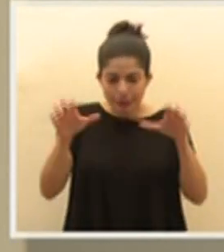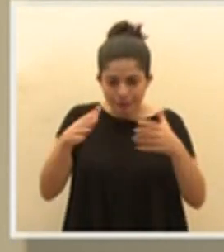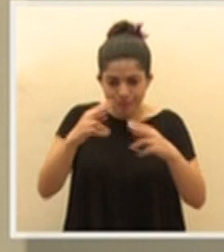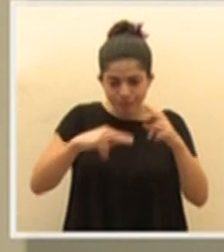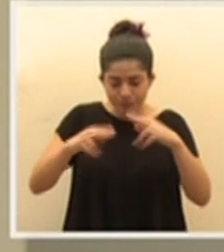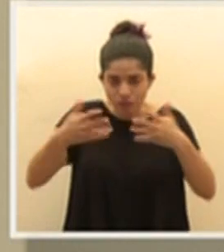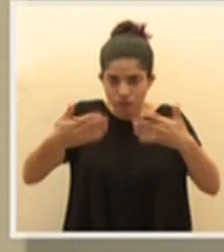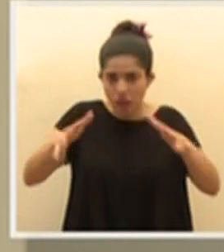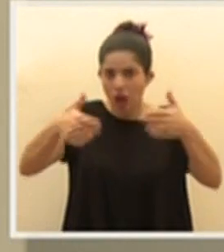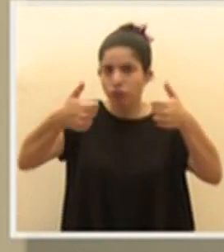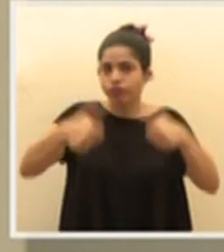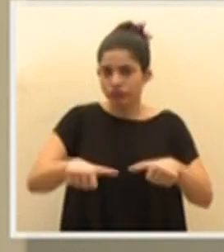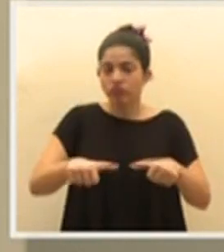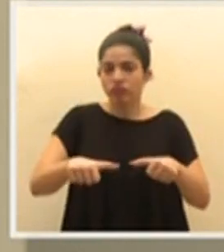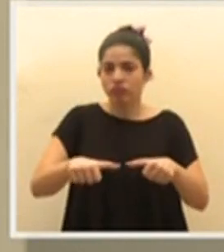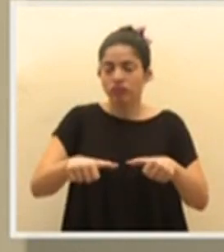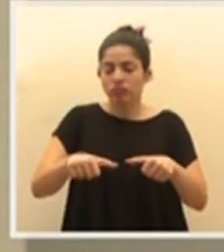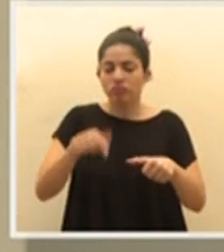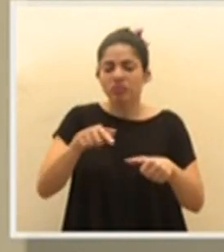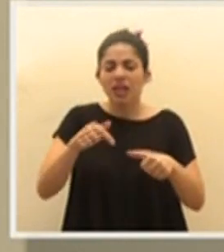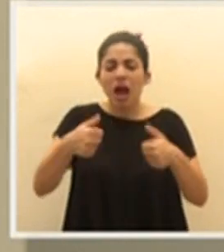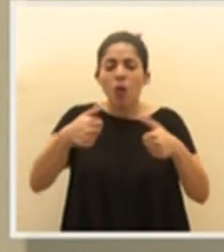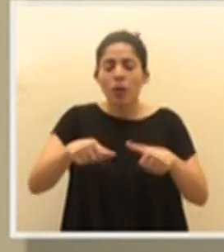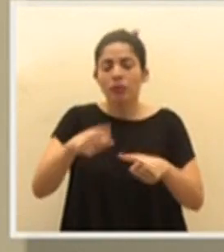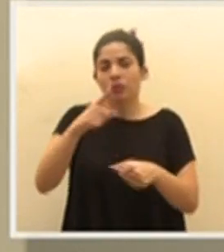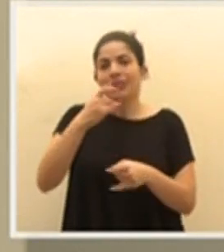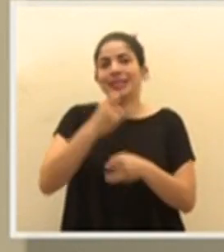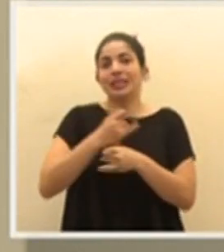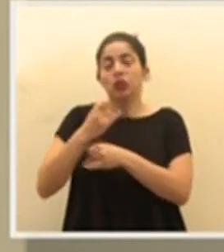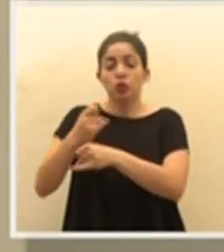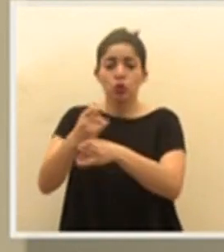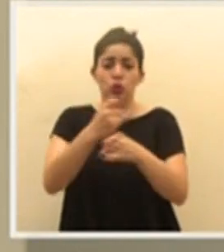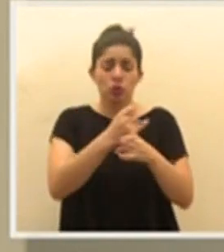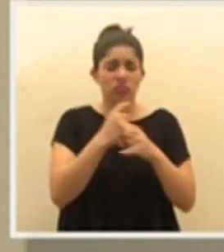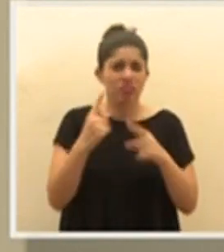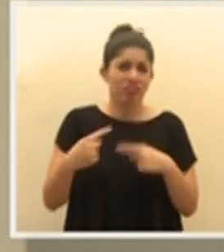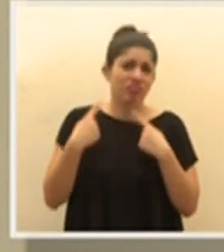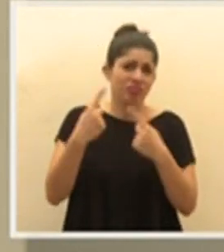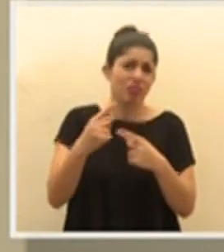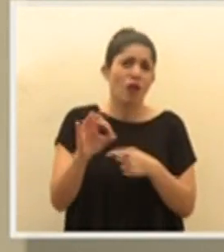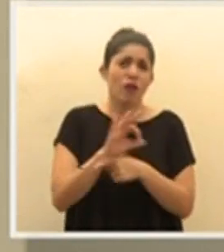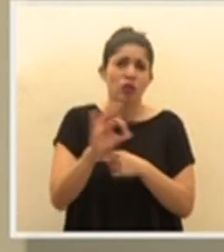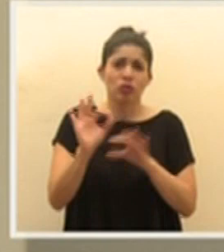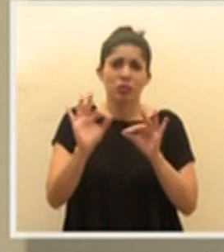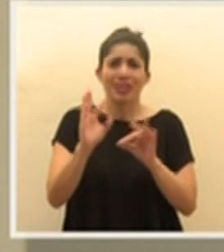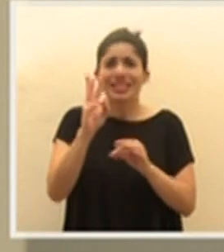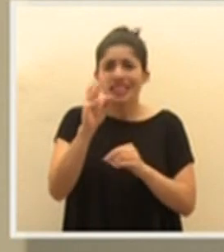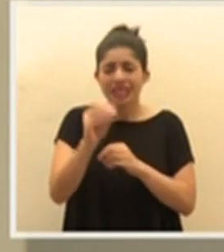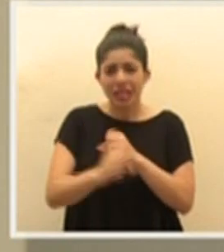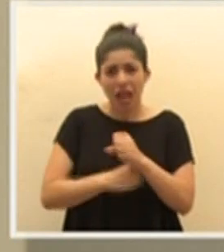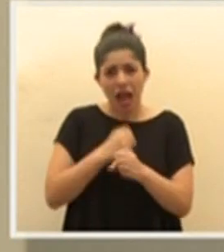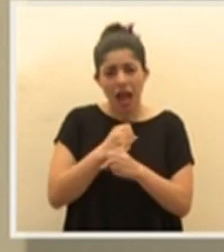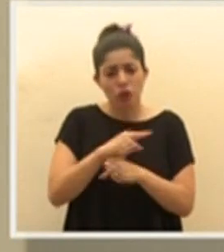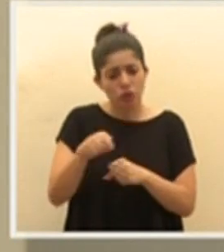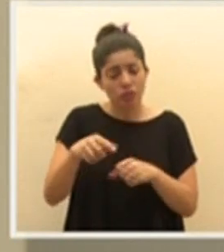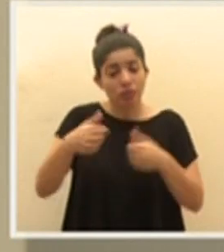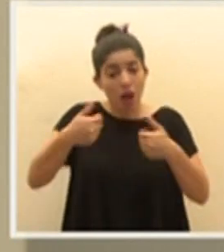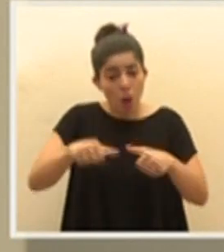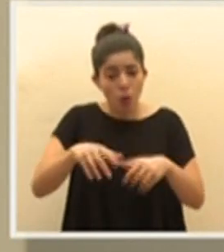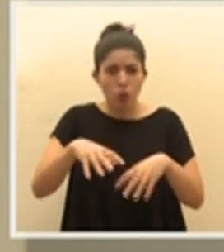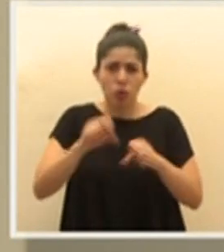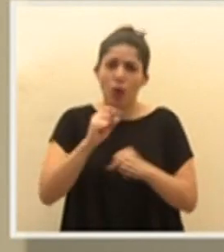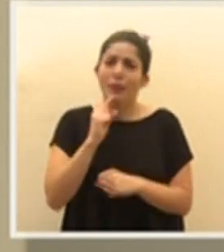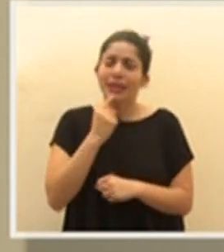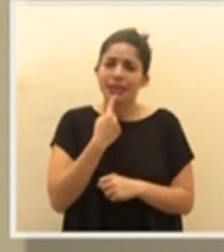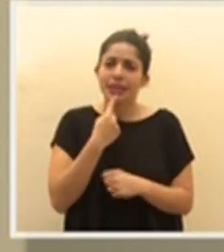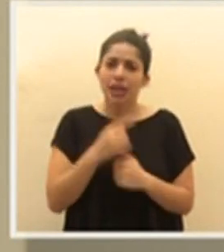acuerdo en una pues institucionalidad que ha funcionado ya durante 60 años, donde se toman en serio estos acuerdos